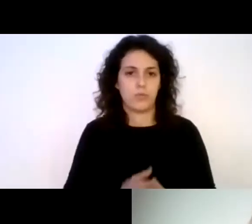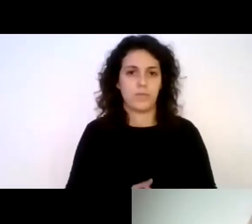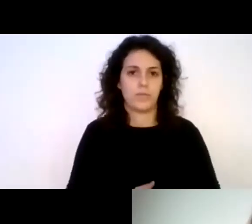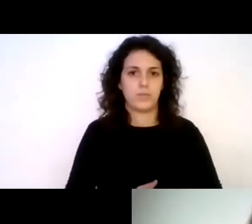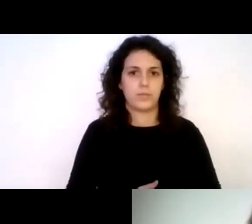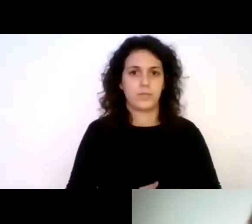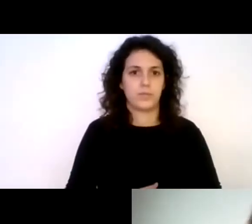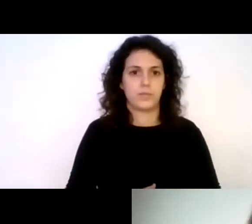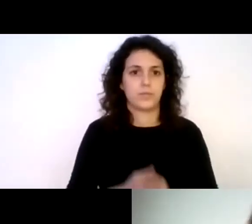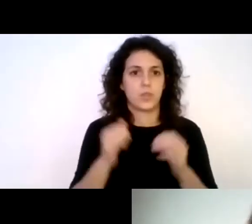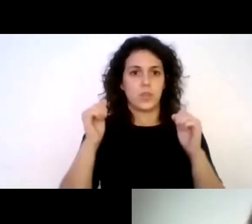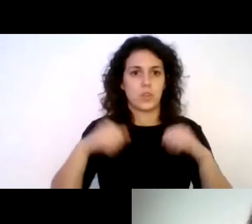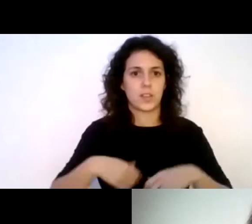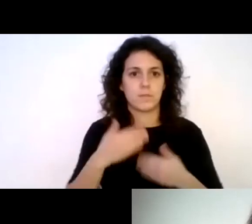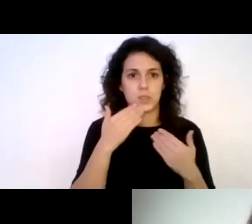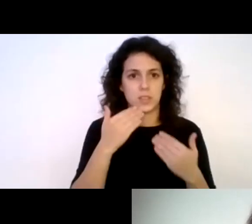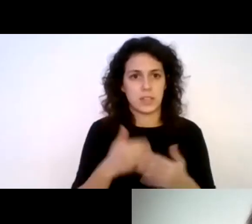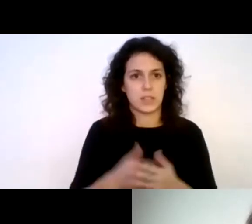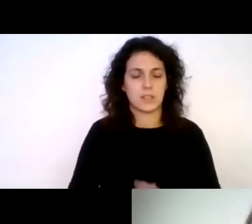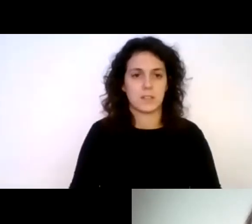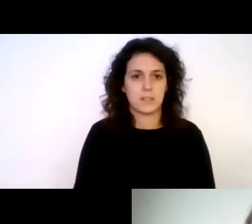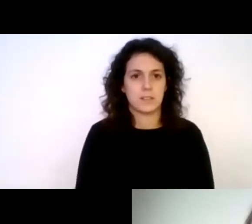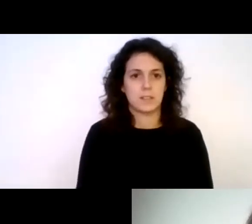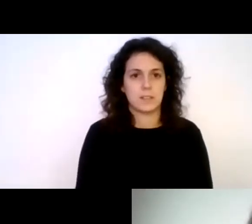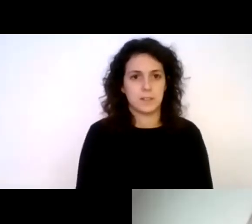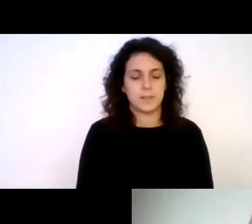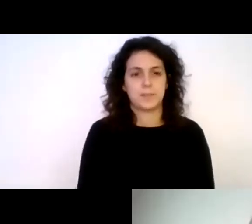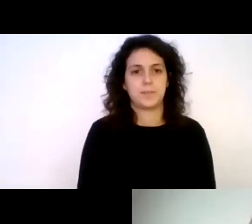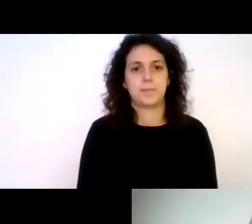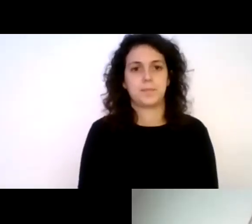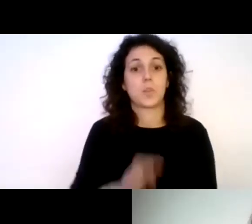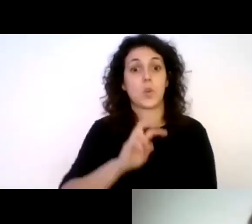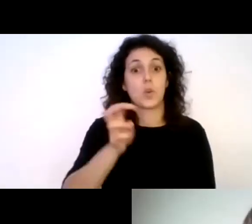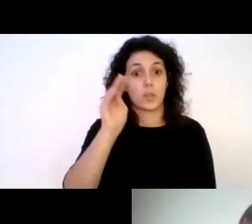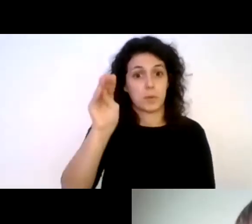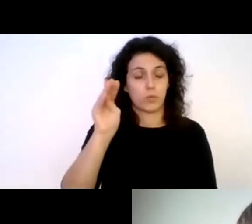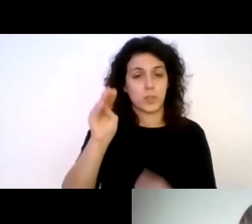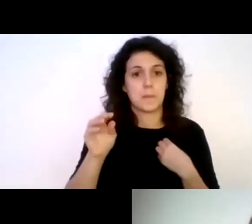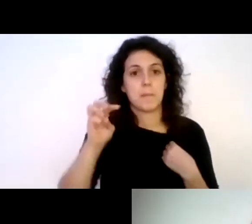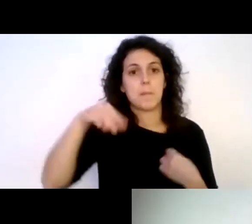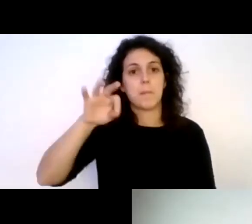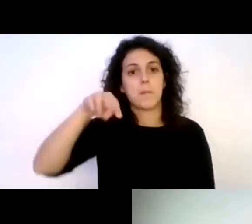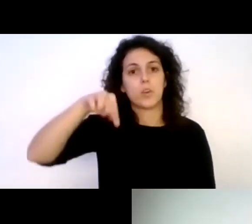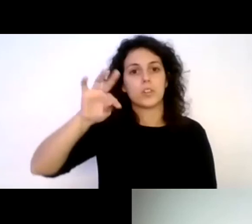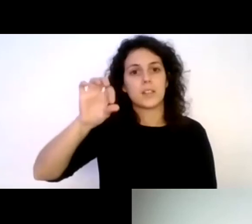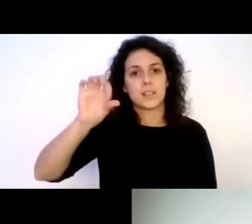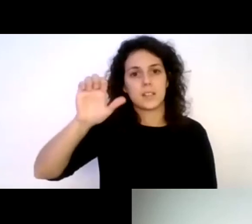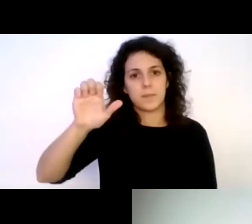Okay, thank you very much. Then another question. Gracias. Otra pregunta para Montse.